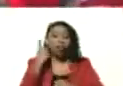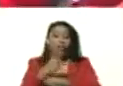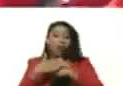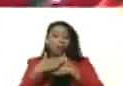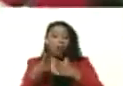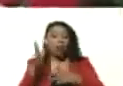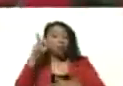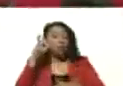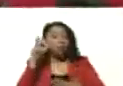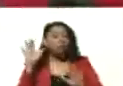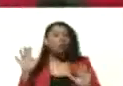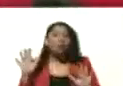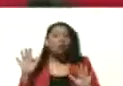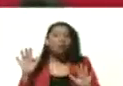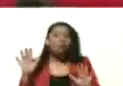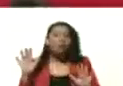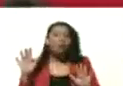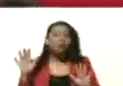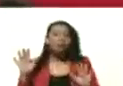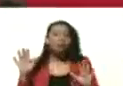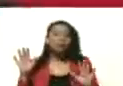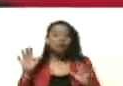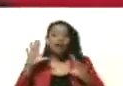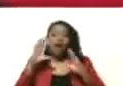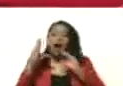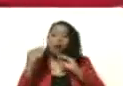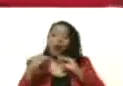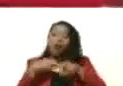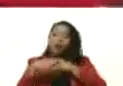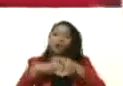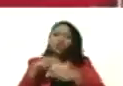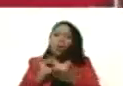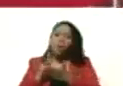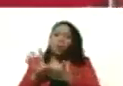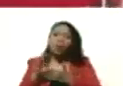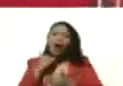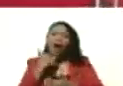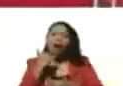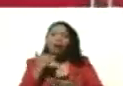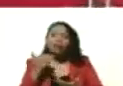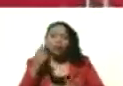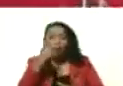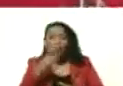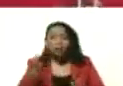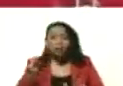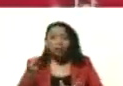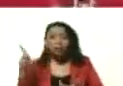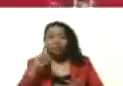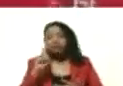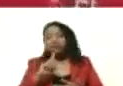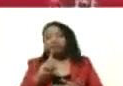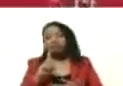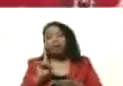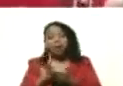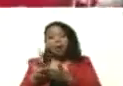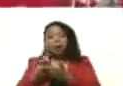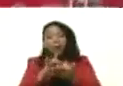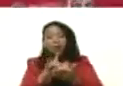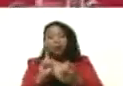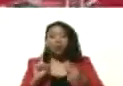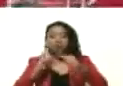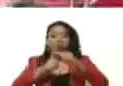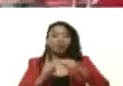para escucharnos y hablarles. La revolución excluye a alguien, no excluye a nadie. No excluye a nadie, suma